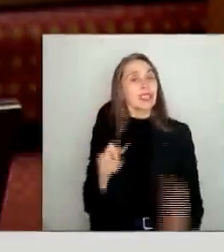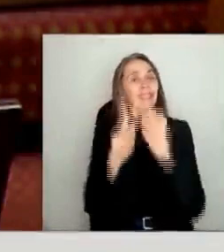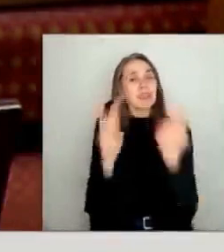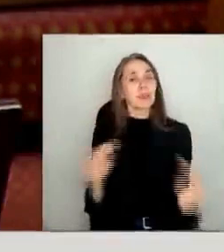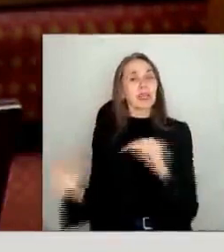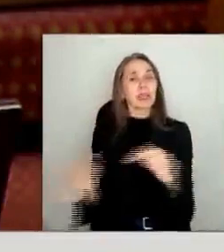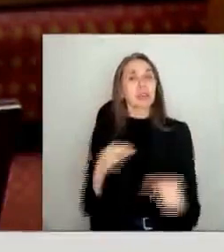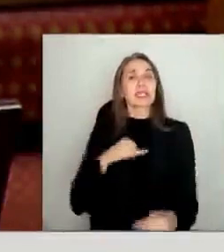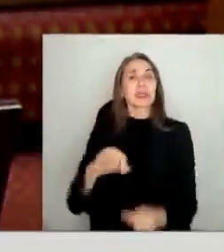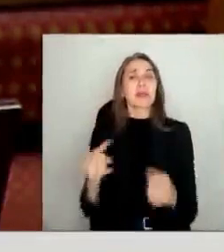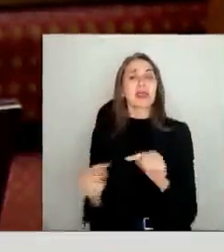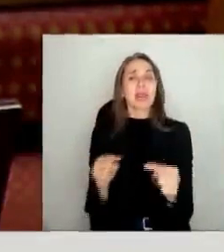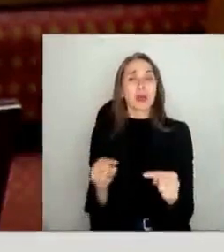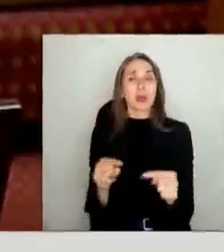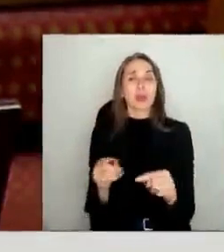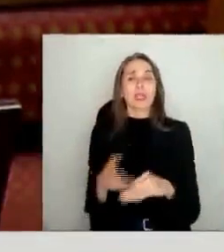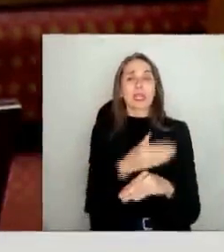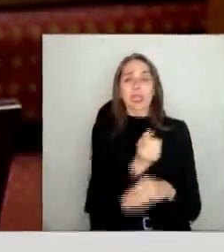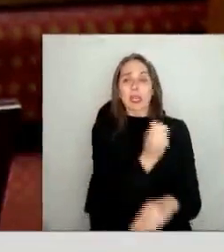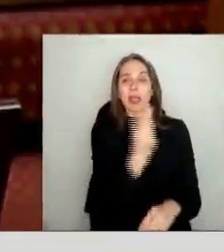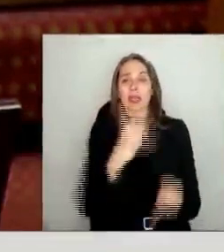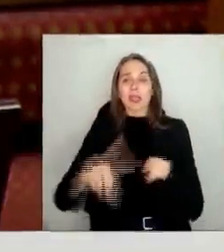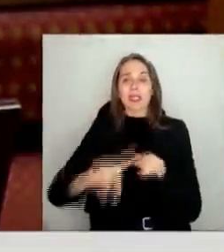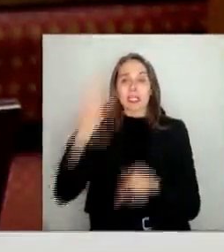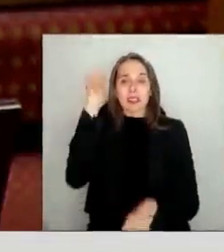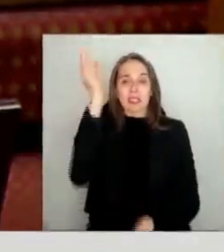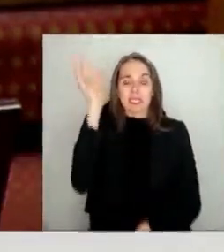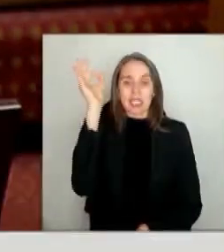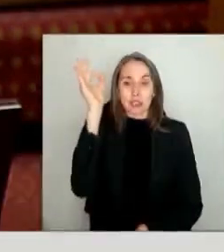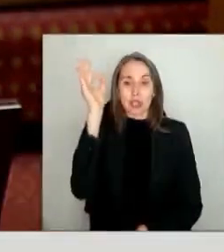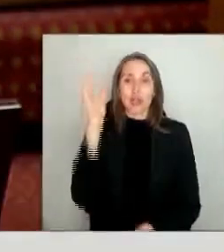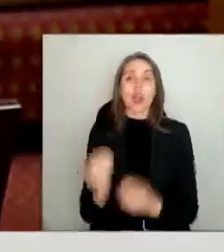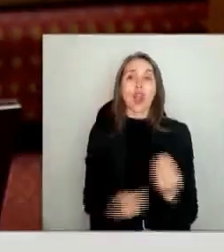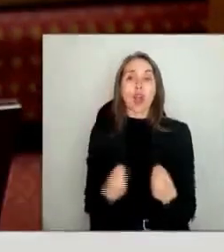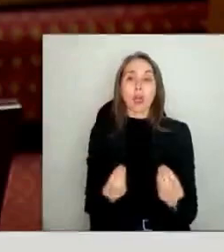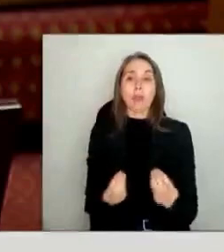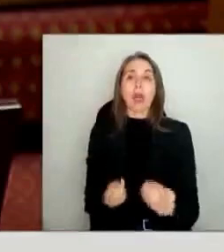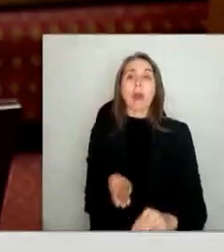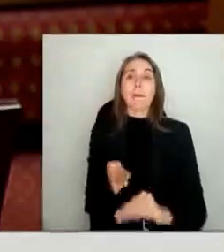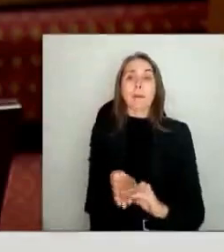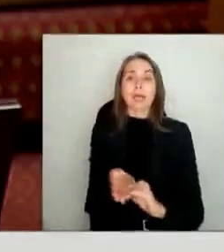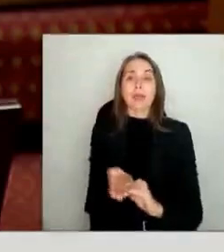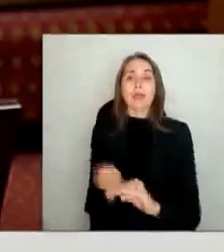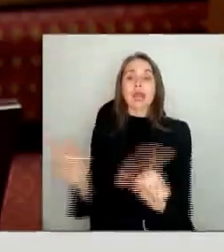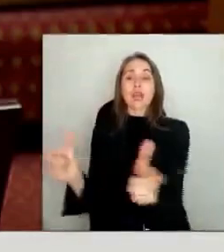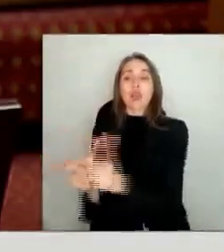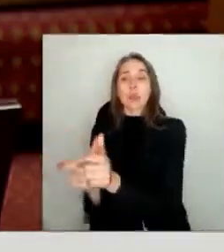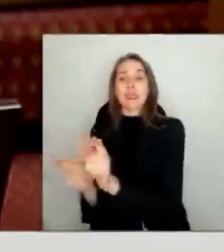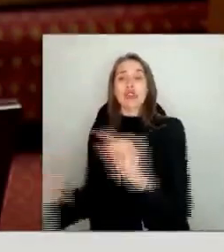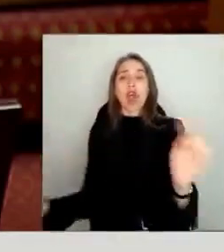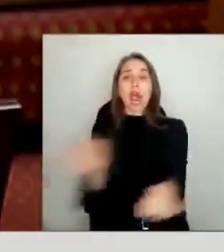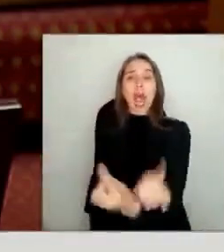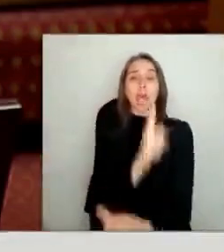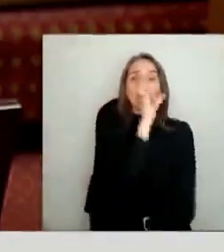discute en varias sesiones y ha ocurrido de que se pide el cambio de comisión en una sesión y con posterioridad